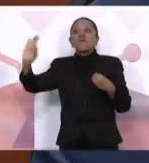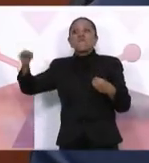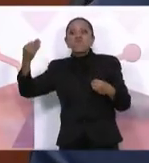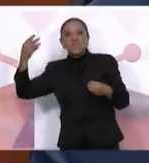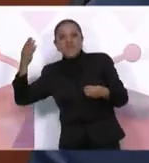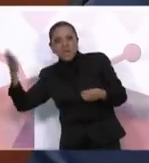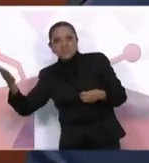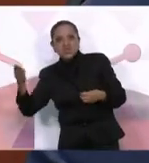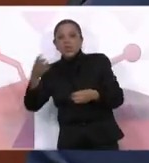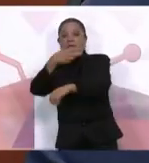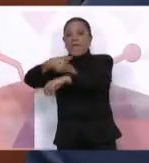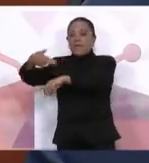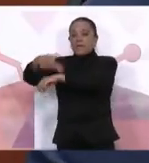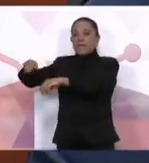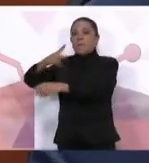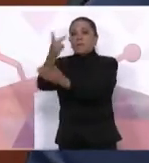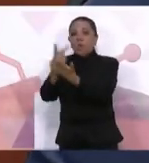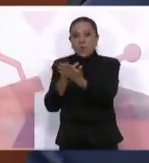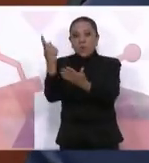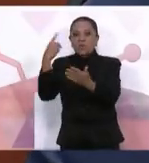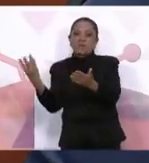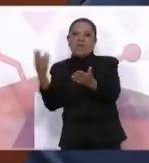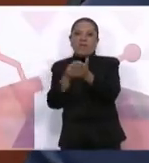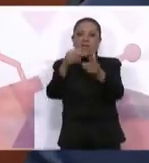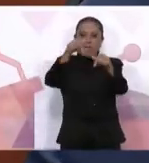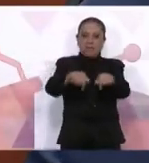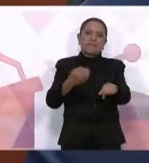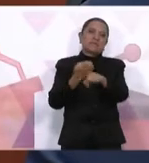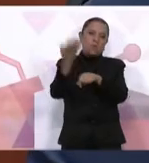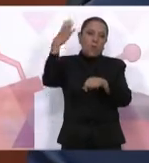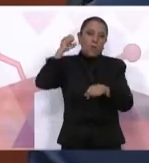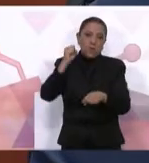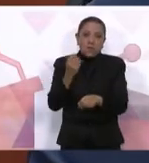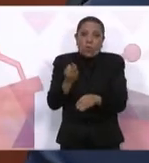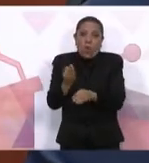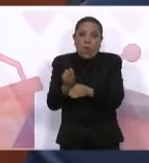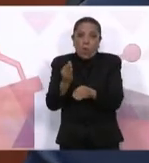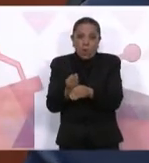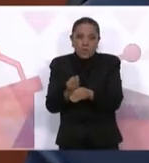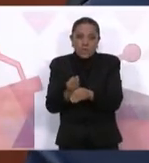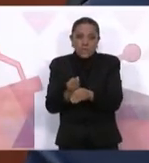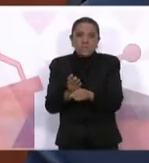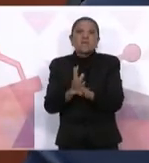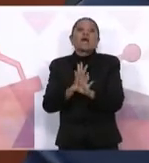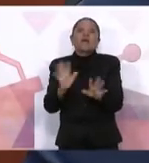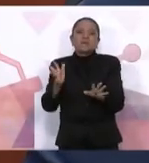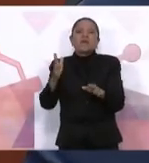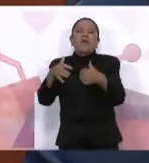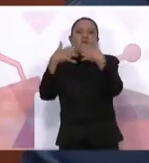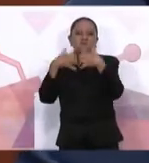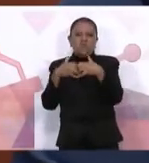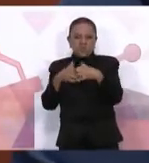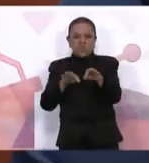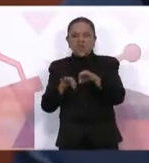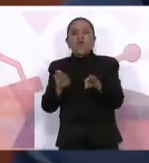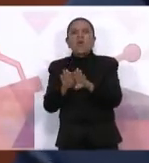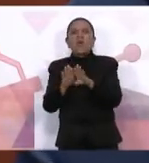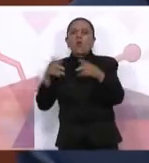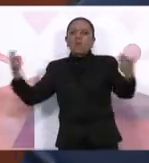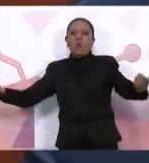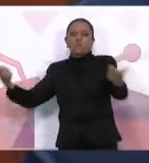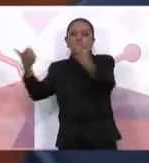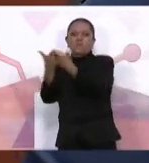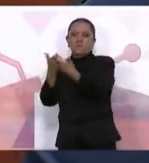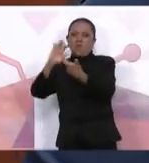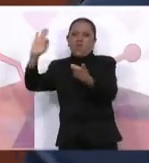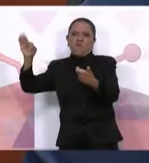que se puedan aplicar en el estado de morelos actualmente este programa funciona con reglas federales y recursos estatales pero nosotros